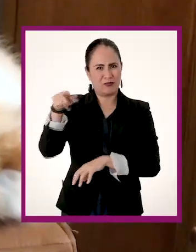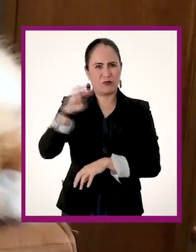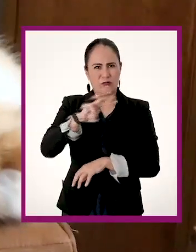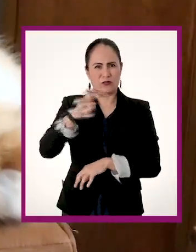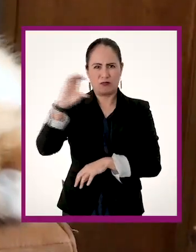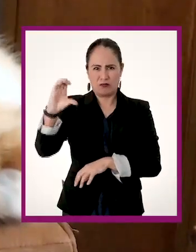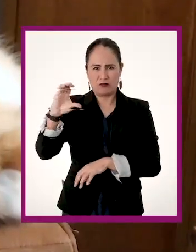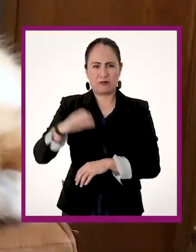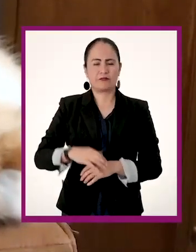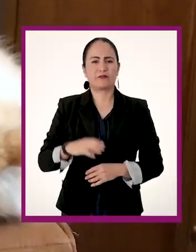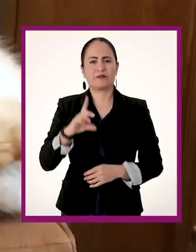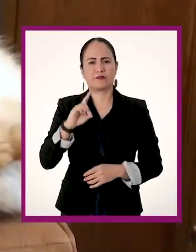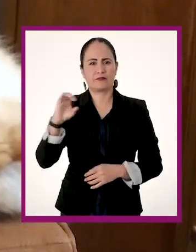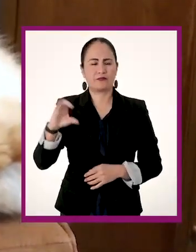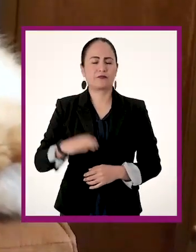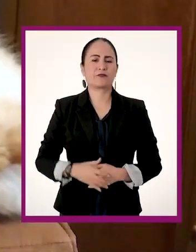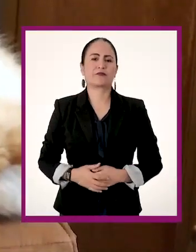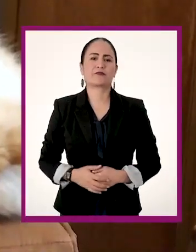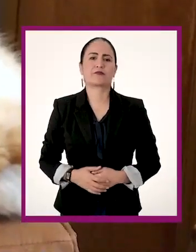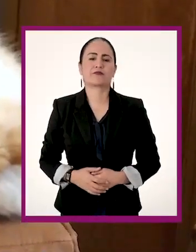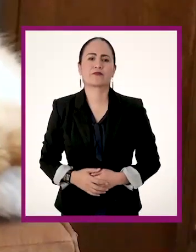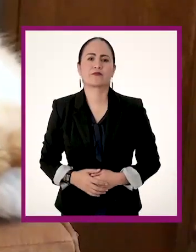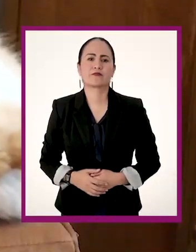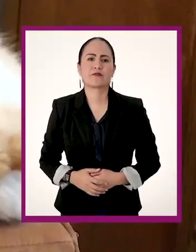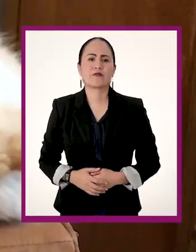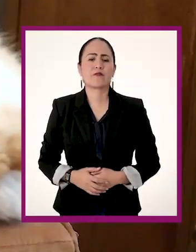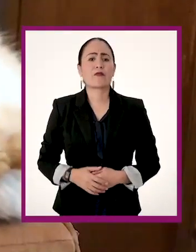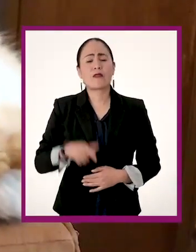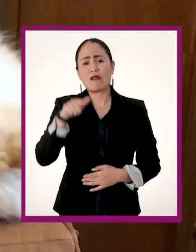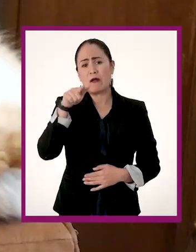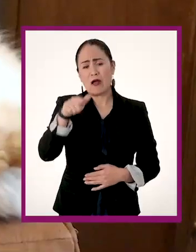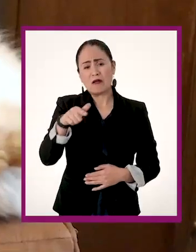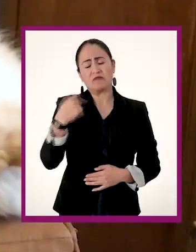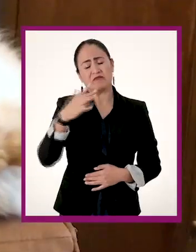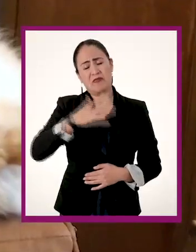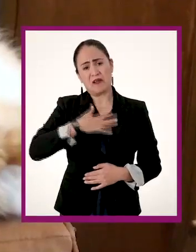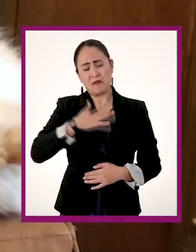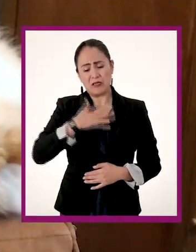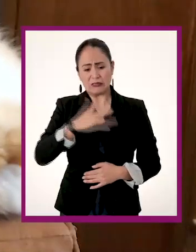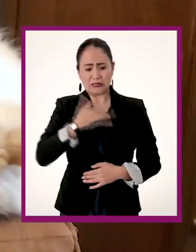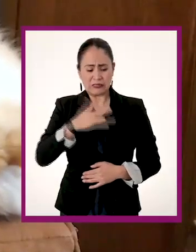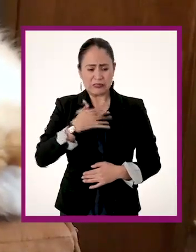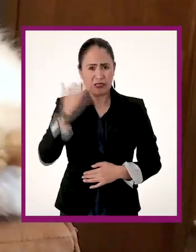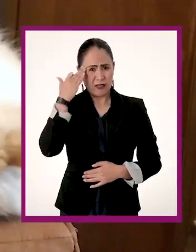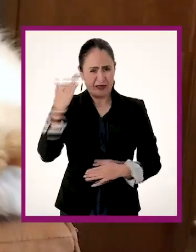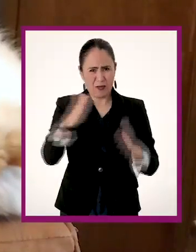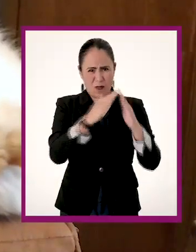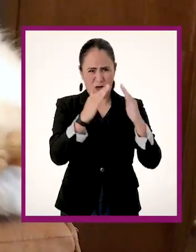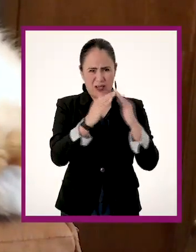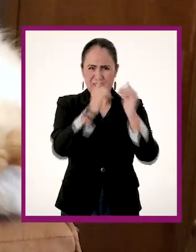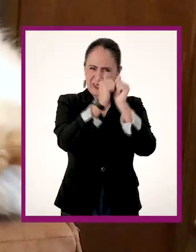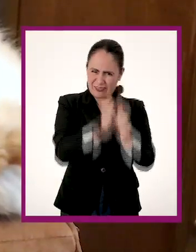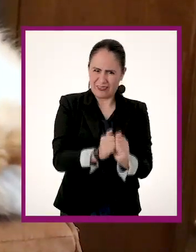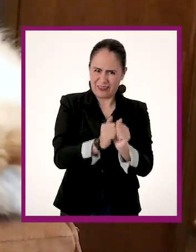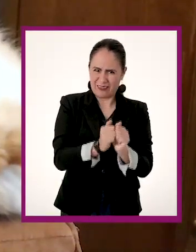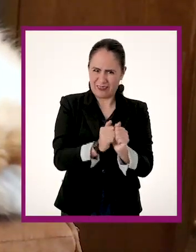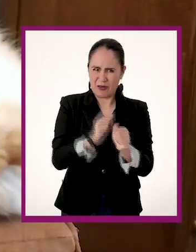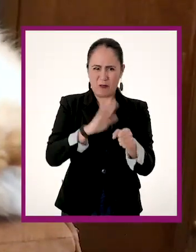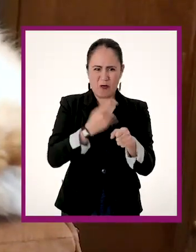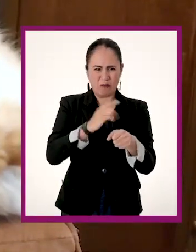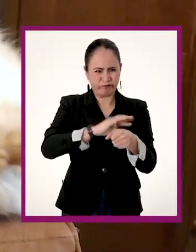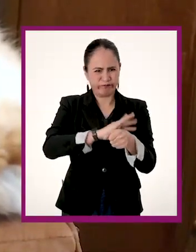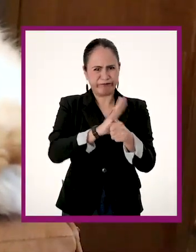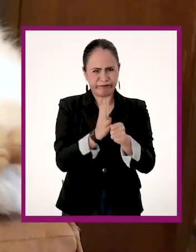D.C. Para mí, esta pandemia ha sido